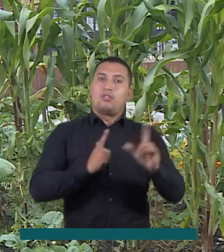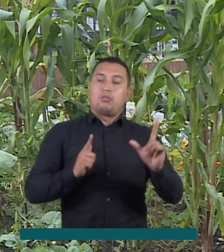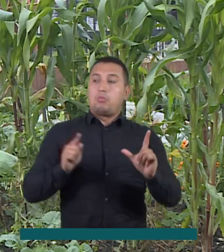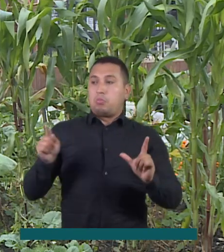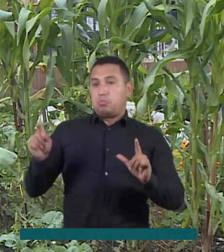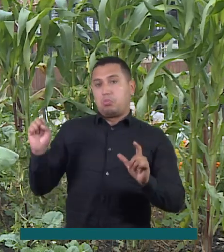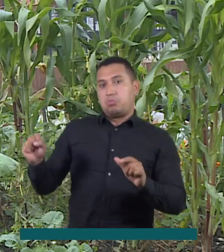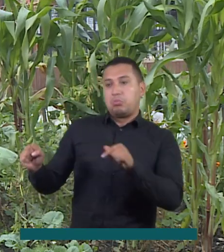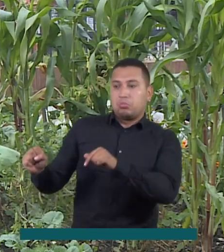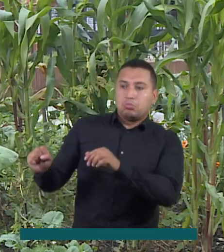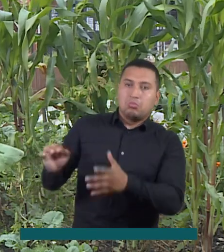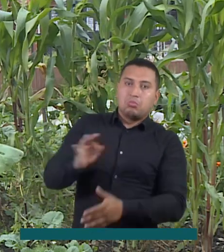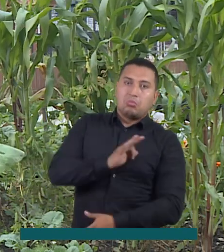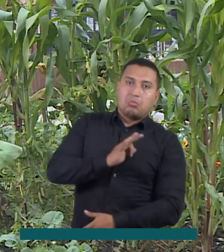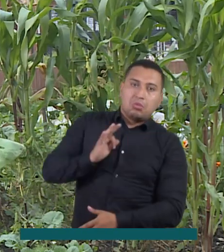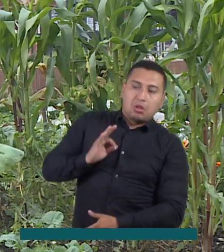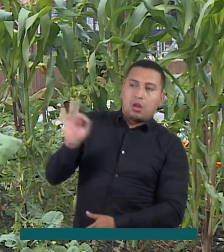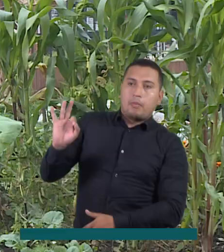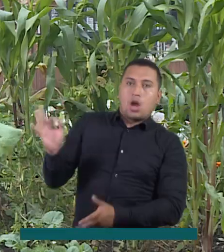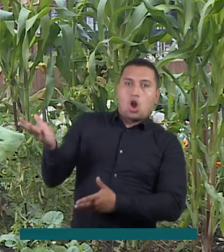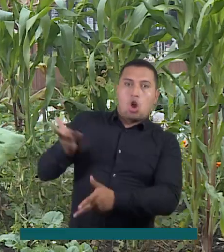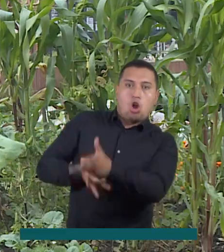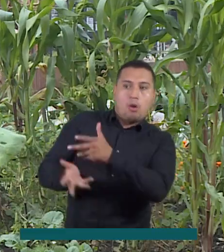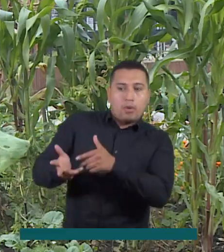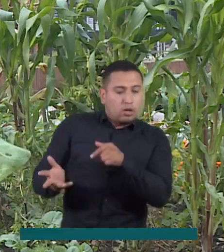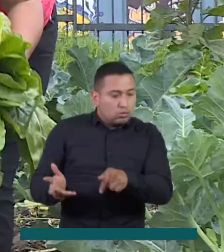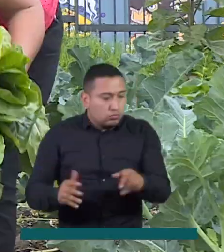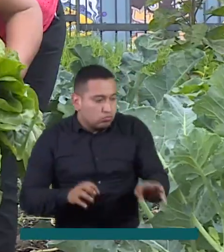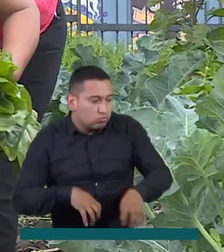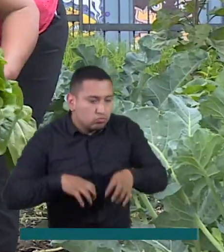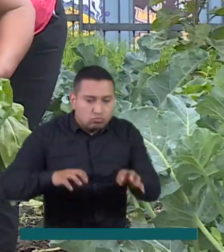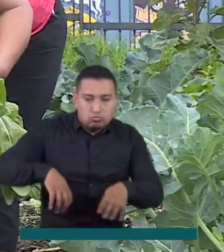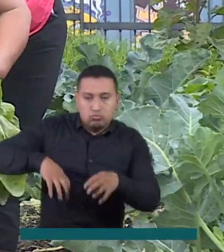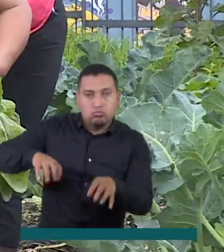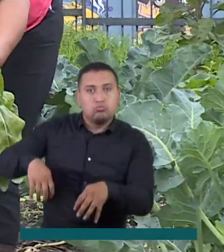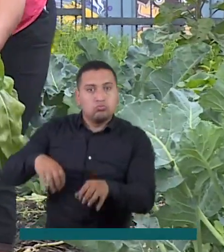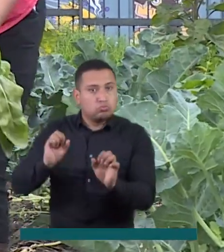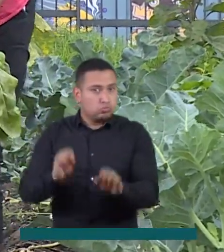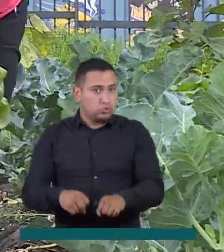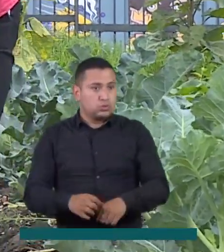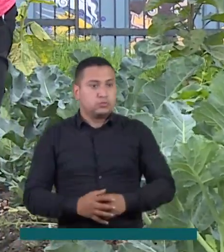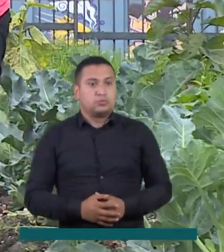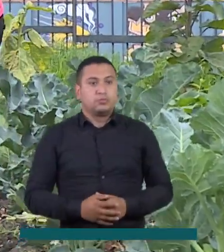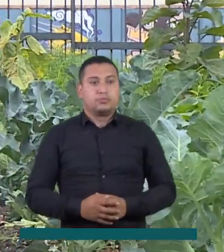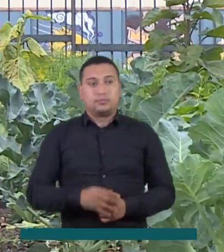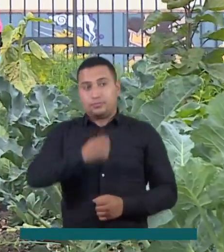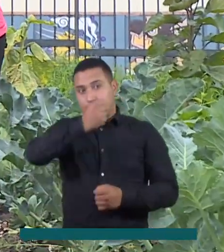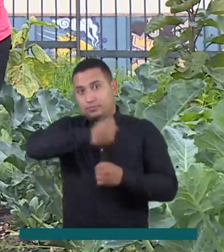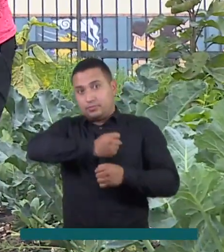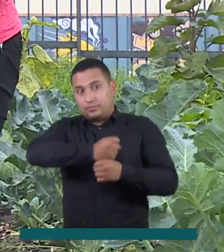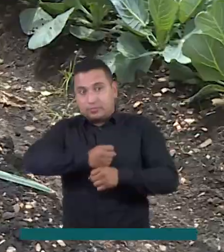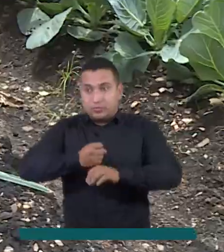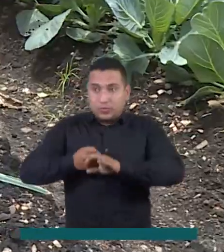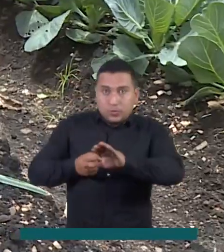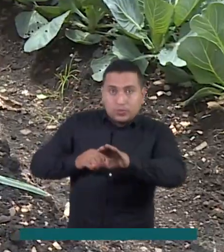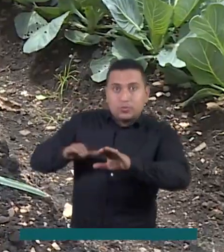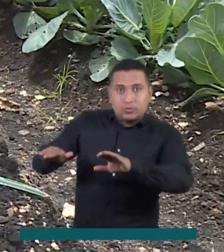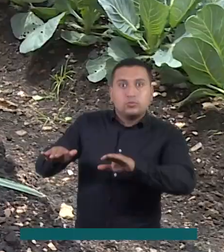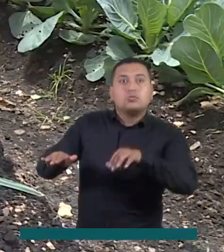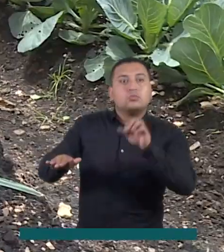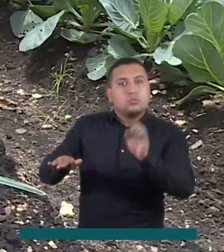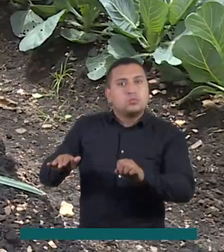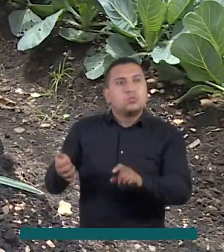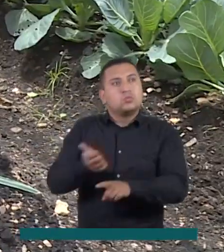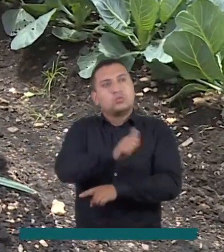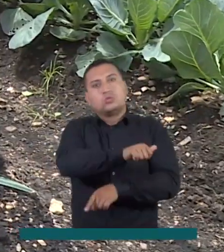terapias o compartiendo con uno también, aprendiendo el oficio de la huerta. La labor de estas mujeres les ha permitido llegar a otras madres que como